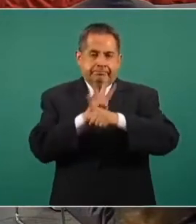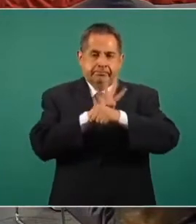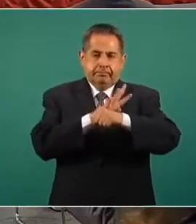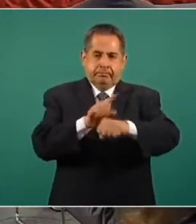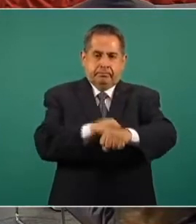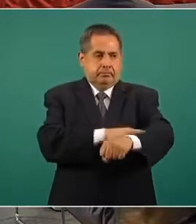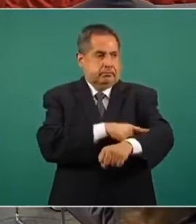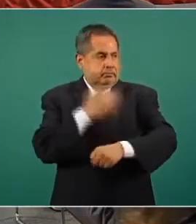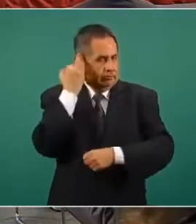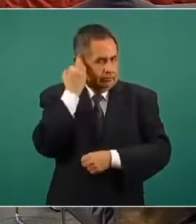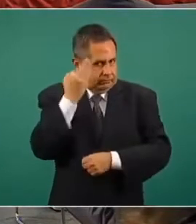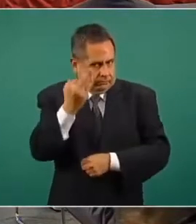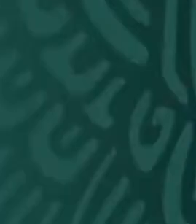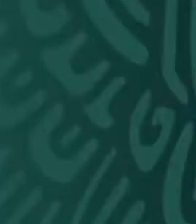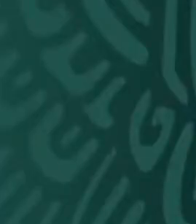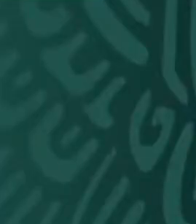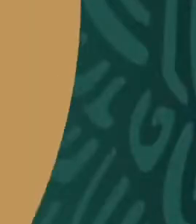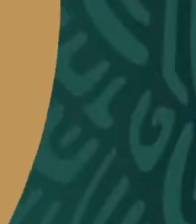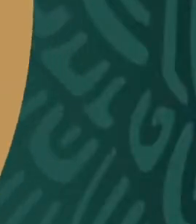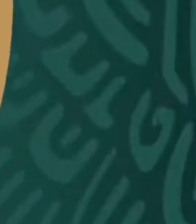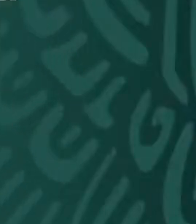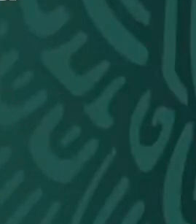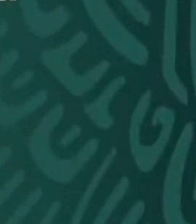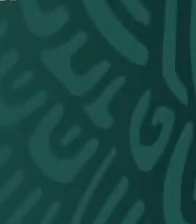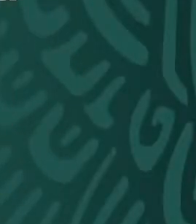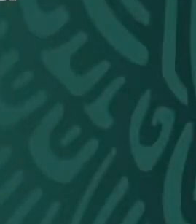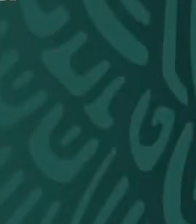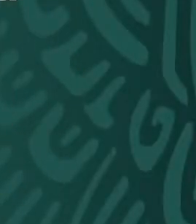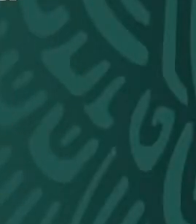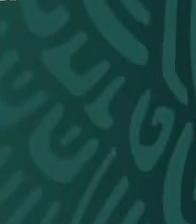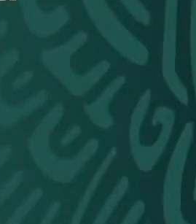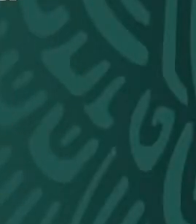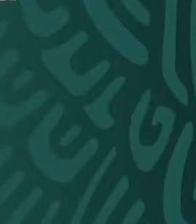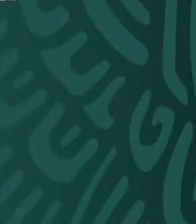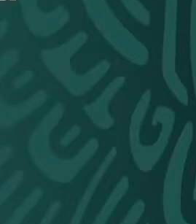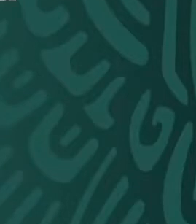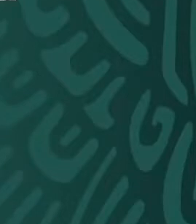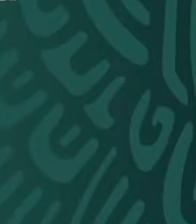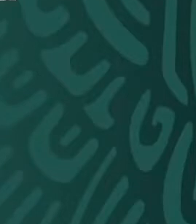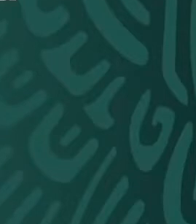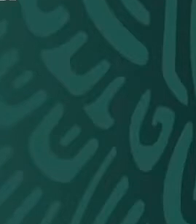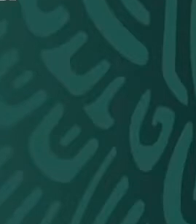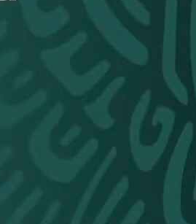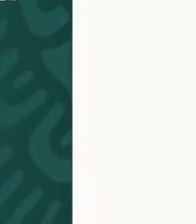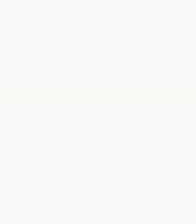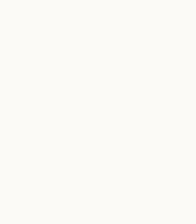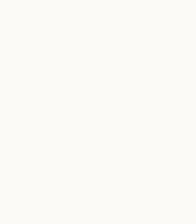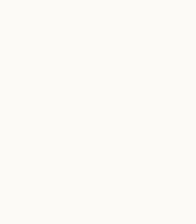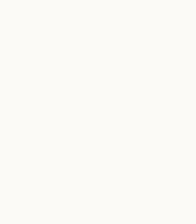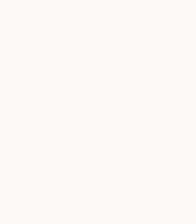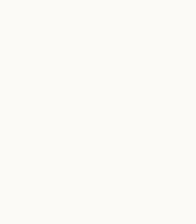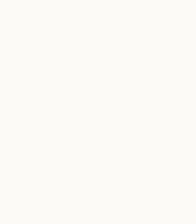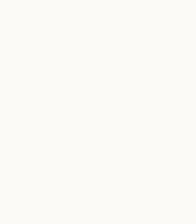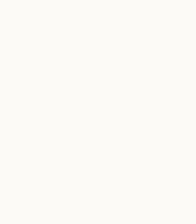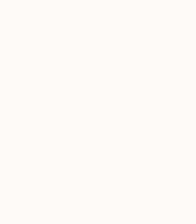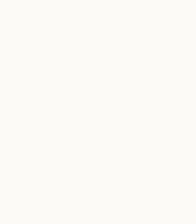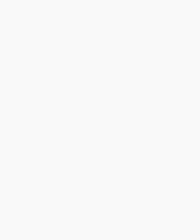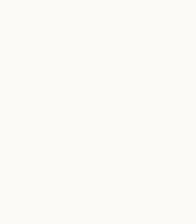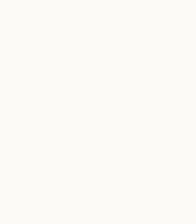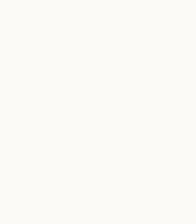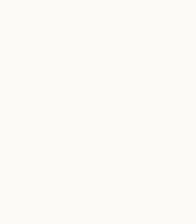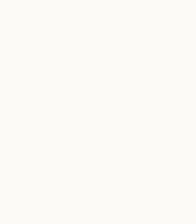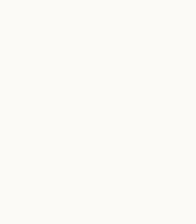federal explicaron los avances de la Estrategia Nacional contra la Violencia hacia las Mujeres y Niñas. Garantizar en